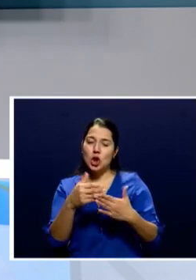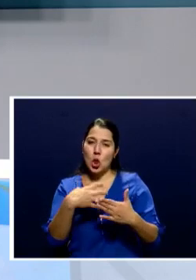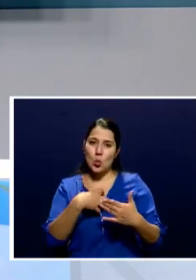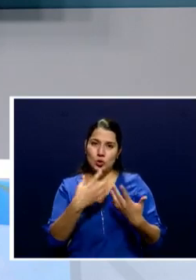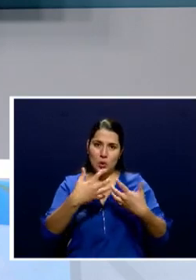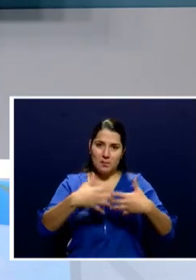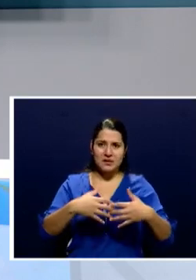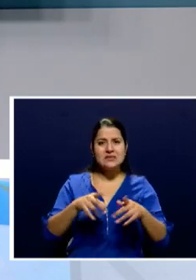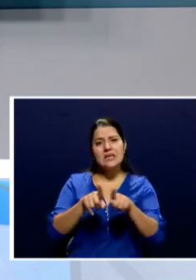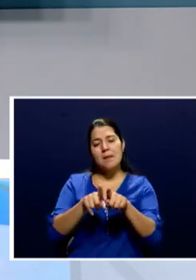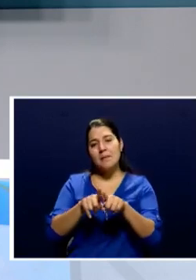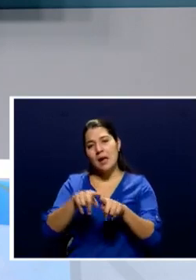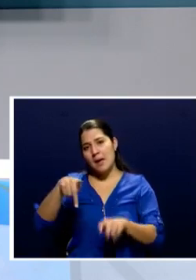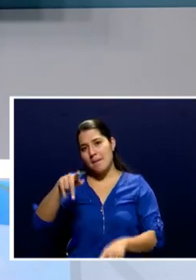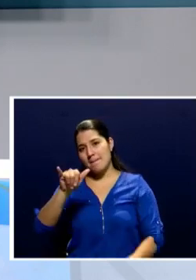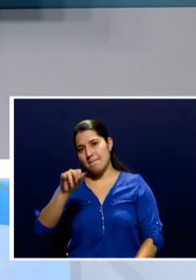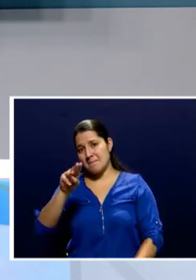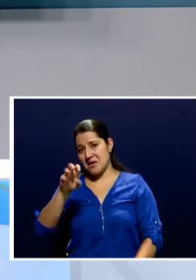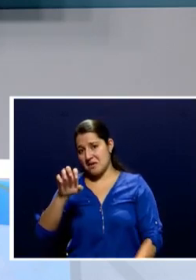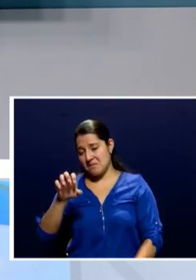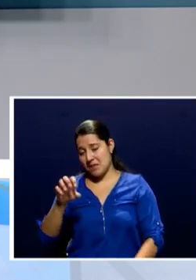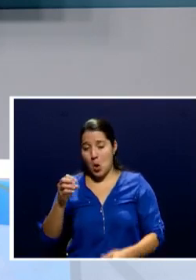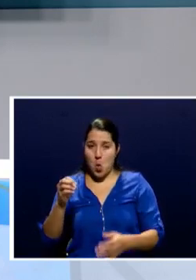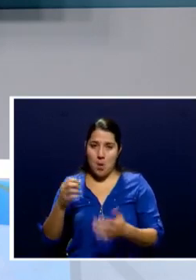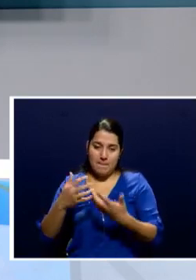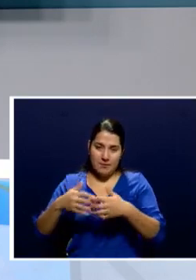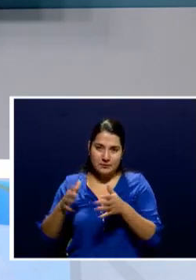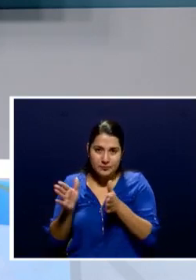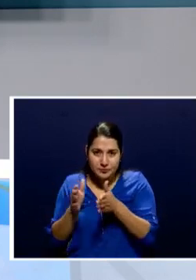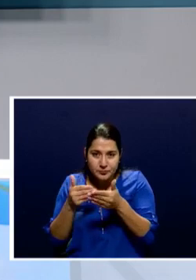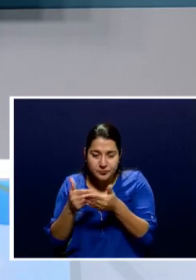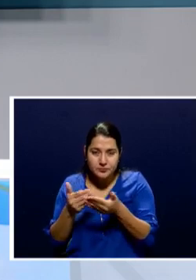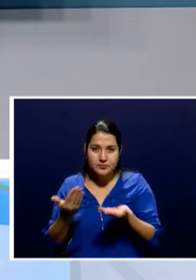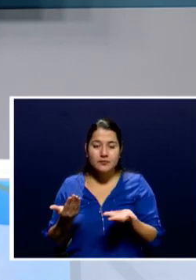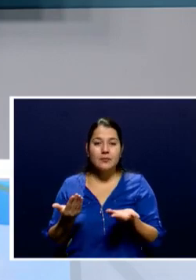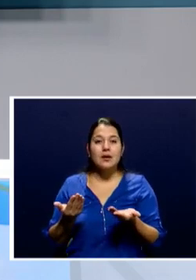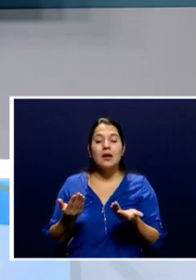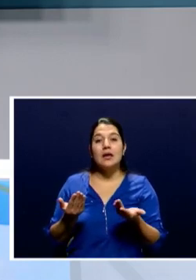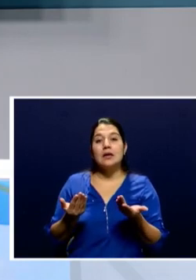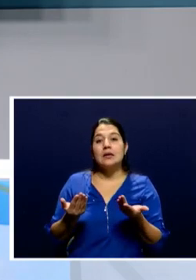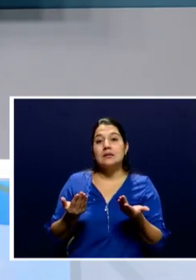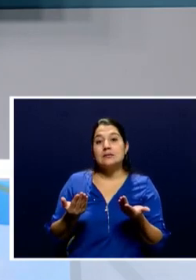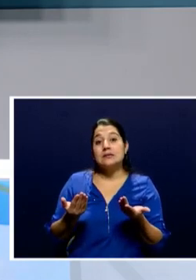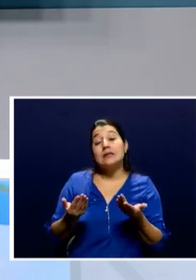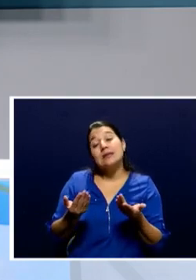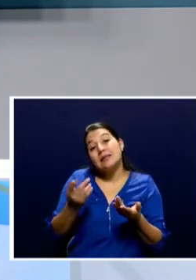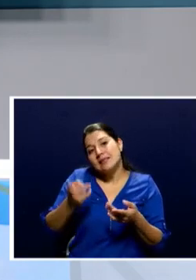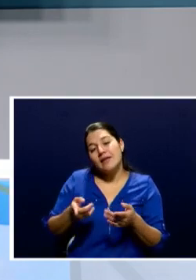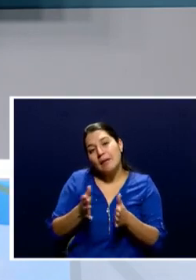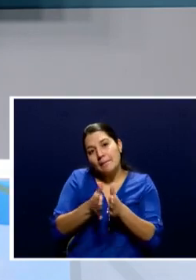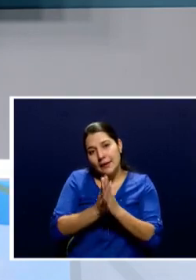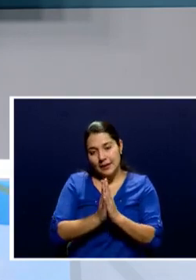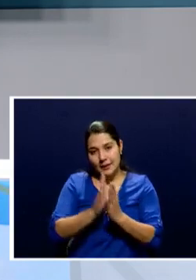pymes, microempresas, gente que tiene un pequeño emprendimiento que se va a ver en esta